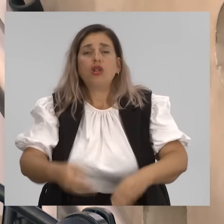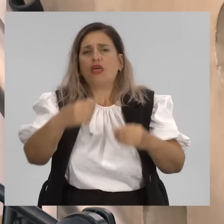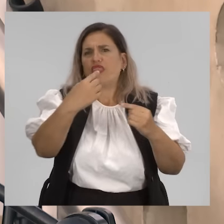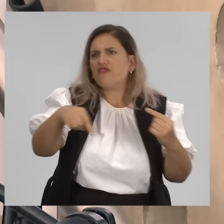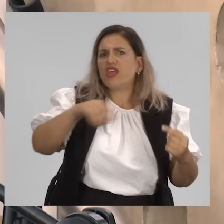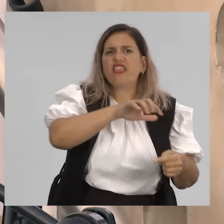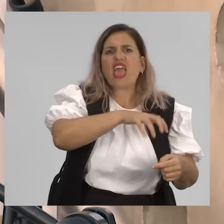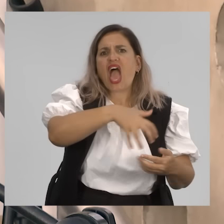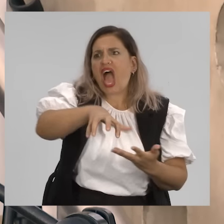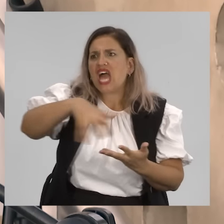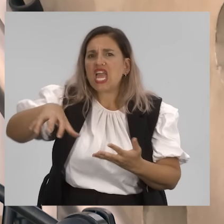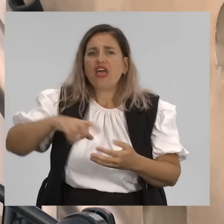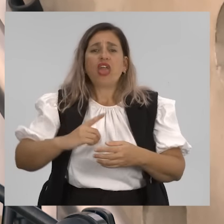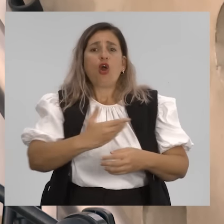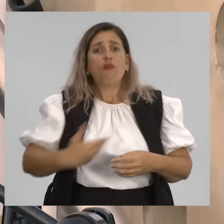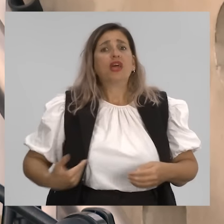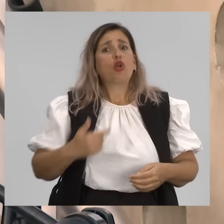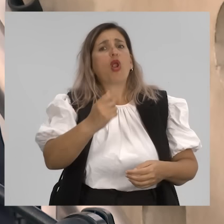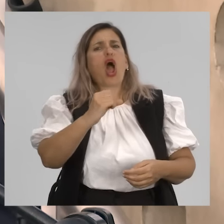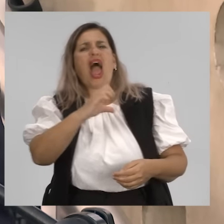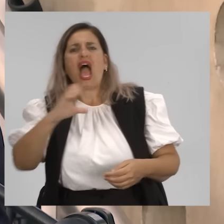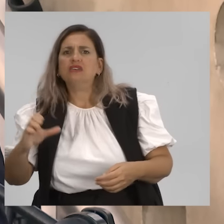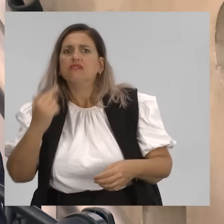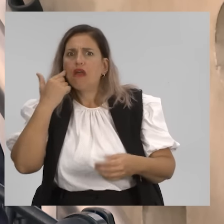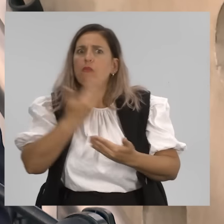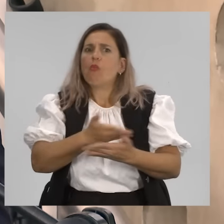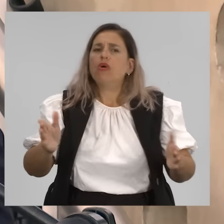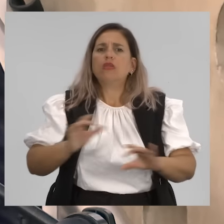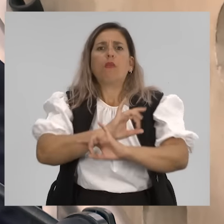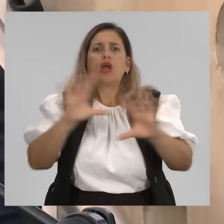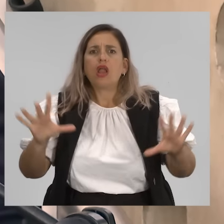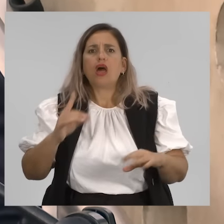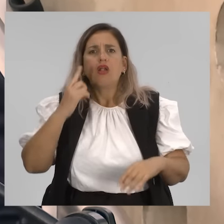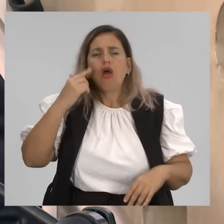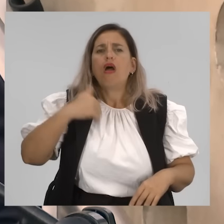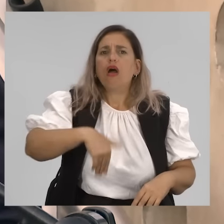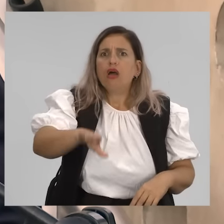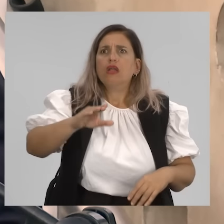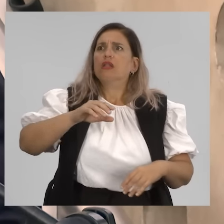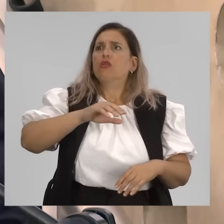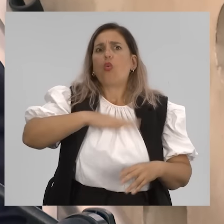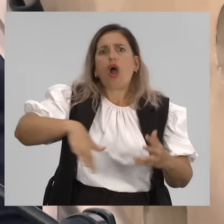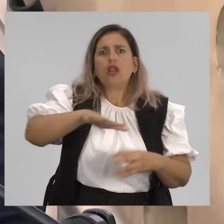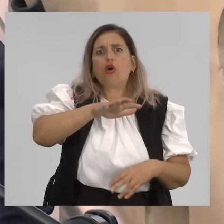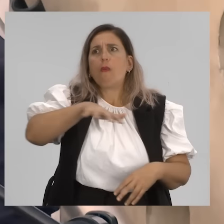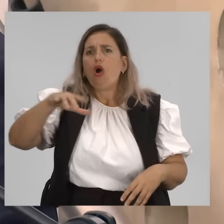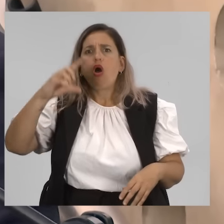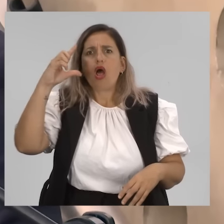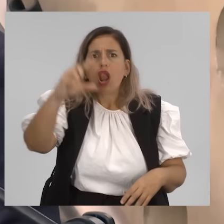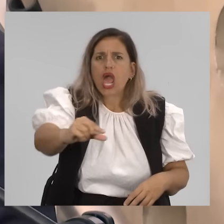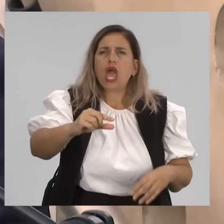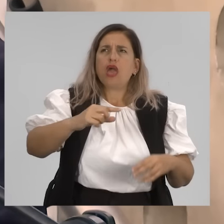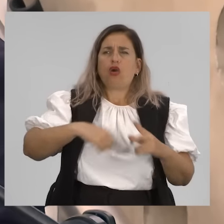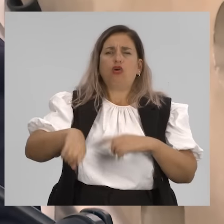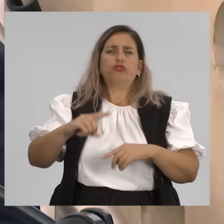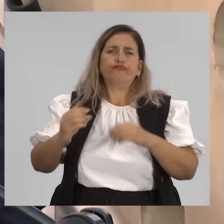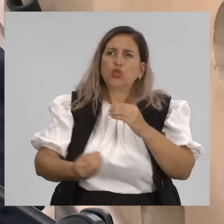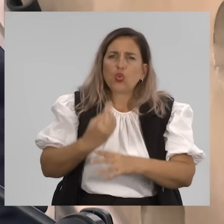de gobierno, pero creo que ACE se destaca, hemos estado en lugares bien alejados del país, bien alejados,